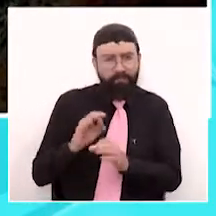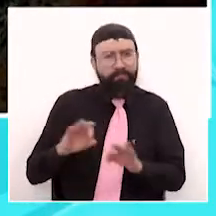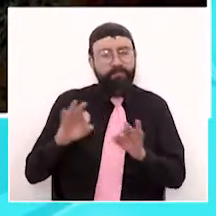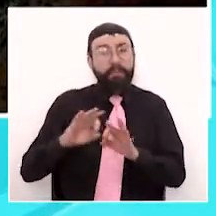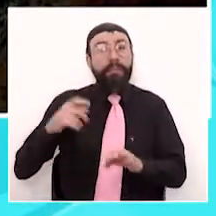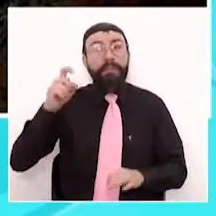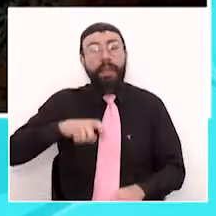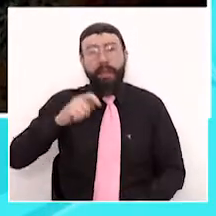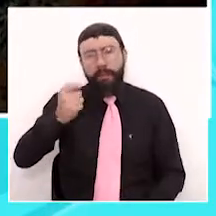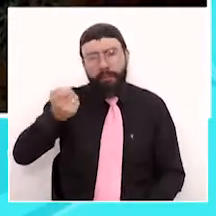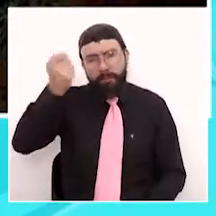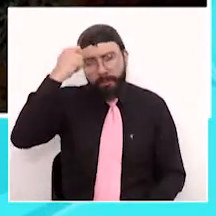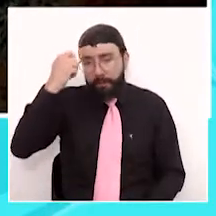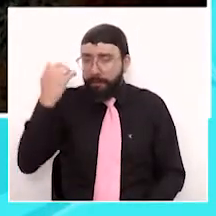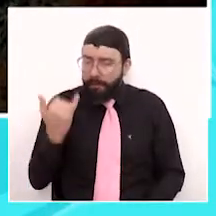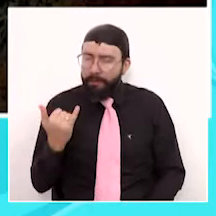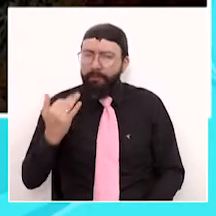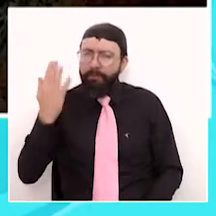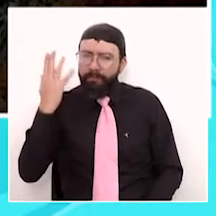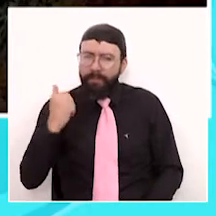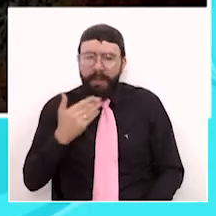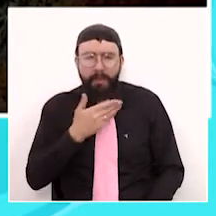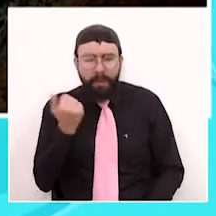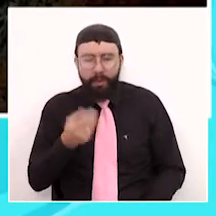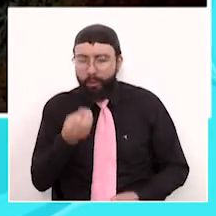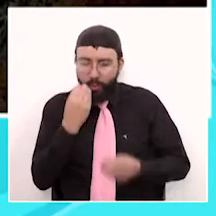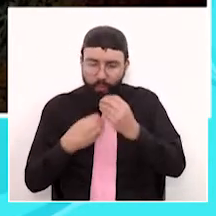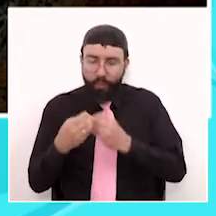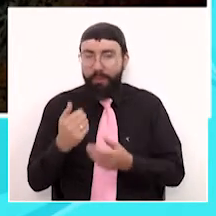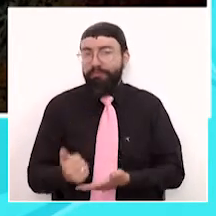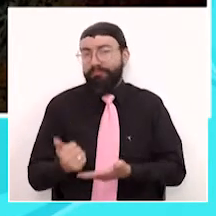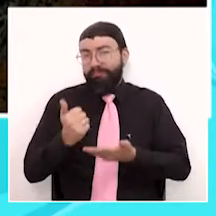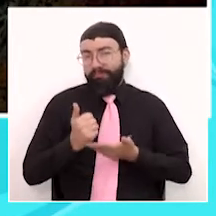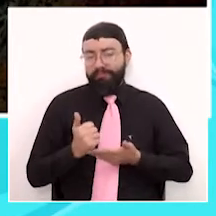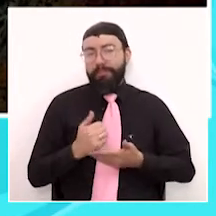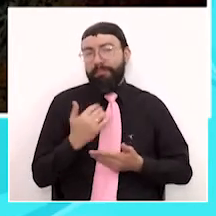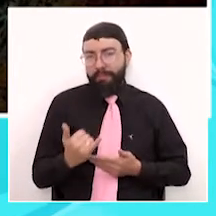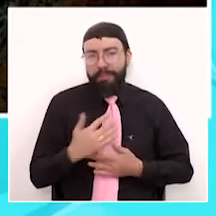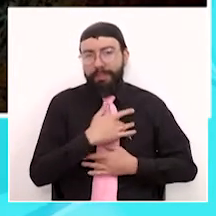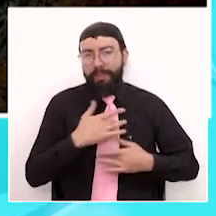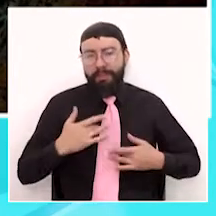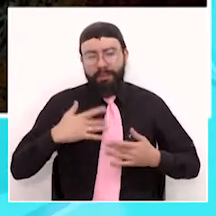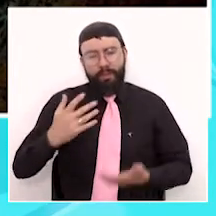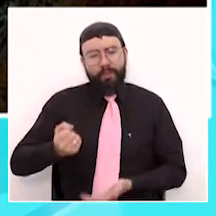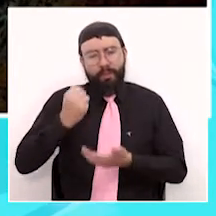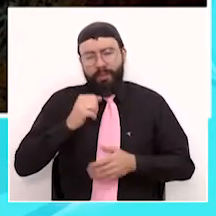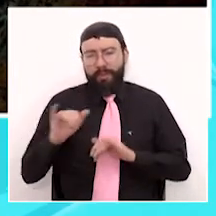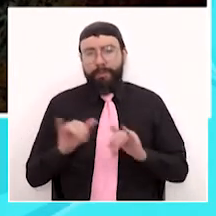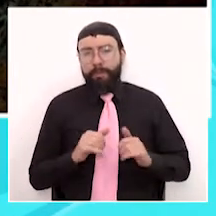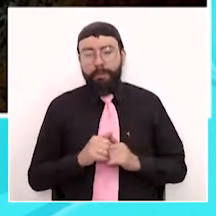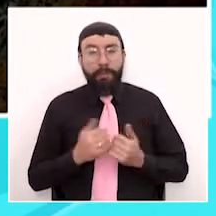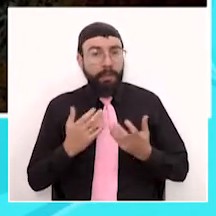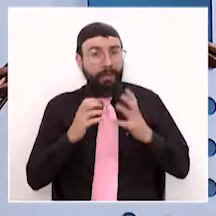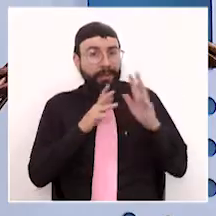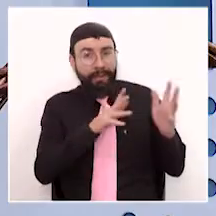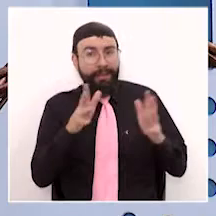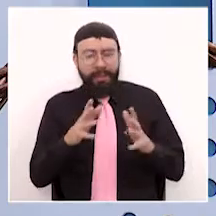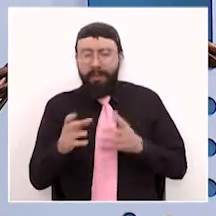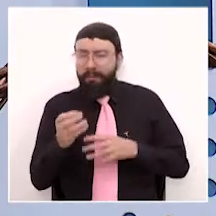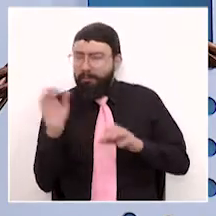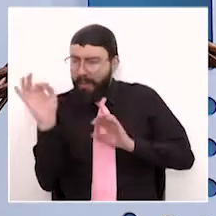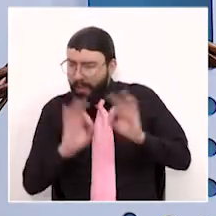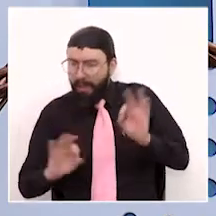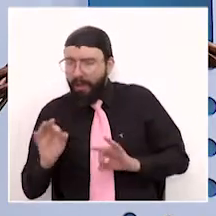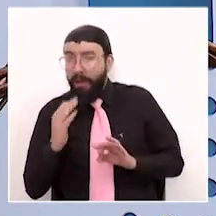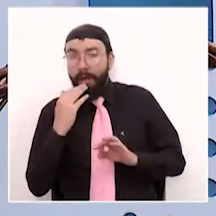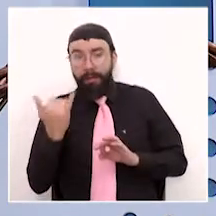cuenta para alimentarnos cada vez mejor e invertir en nuestra salud. Es por eso que queremos enseñarles a preparar diferentes alimentos, entre ellos unos